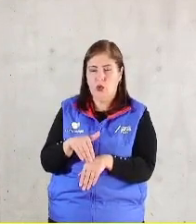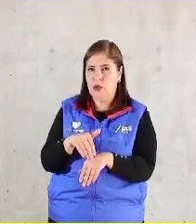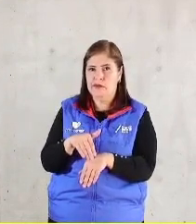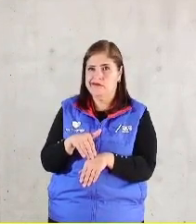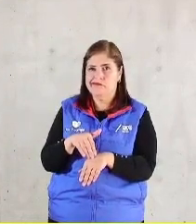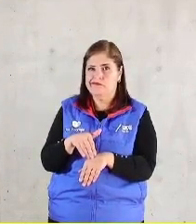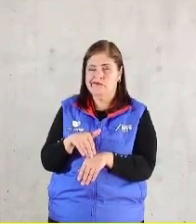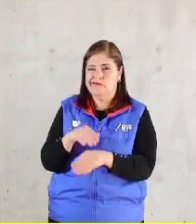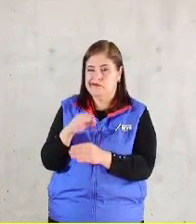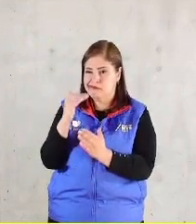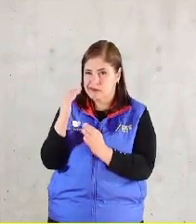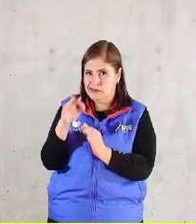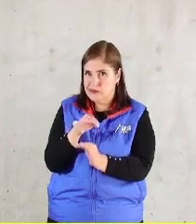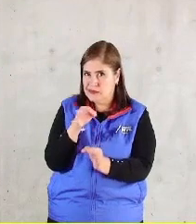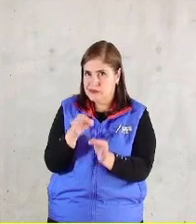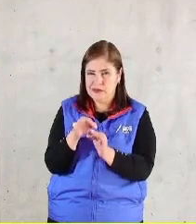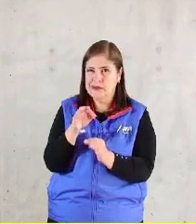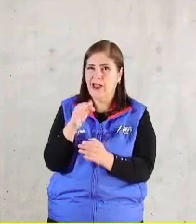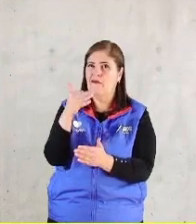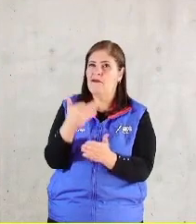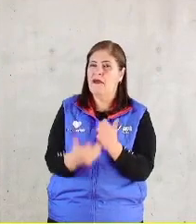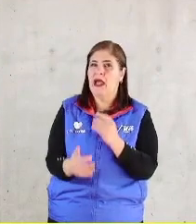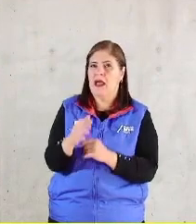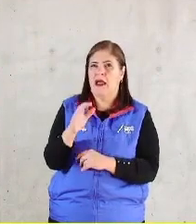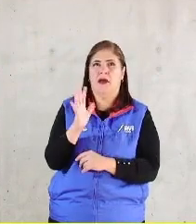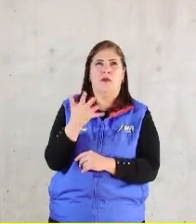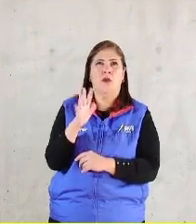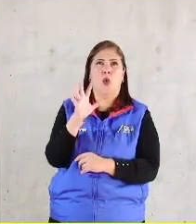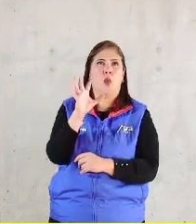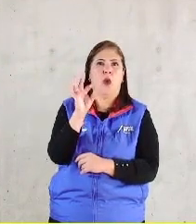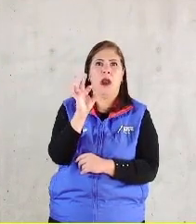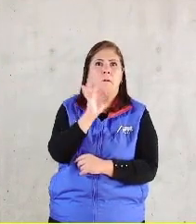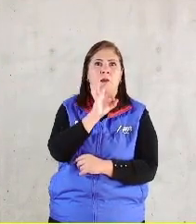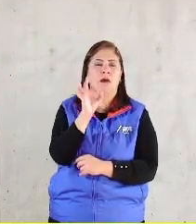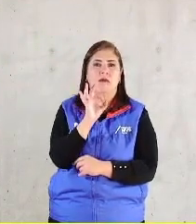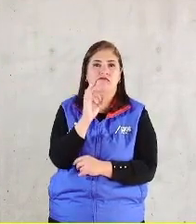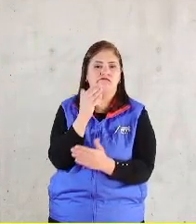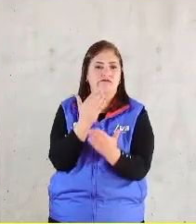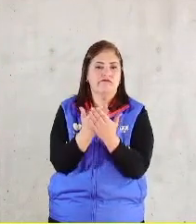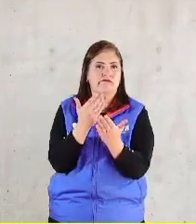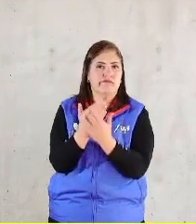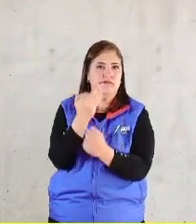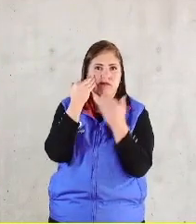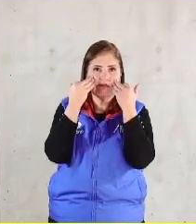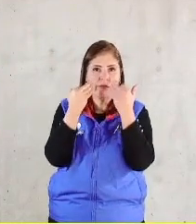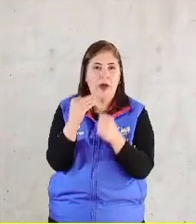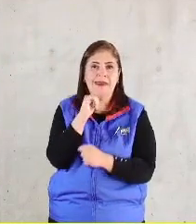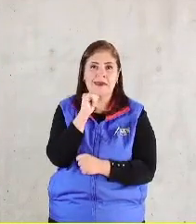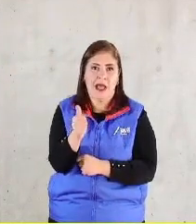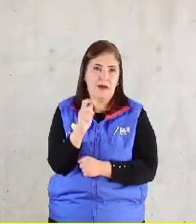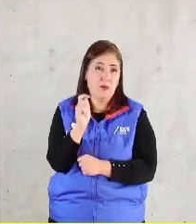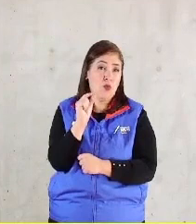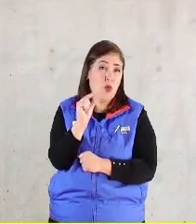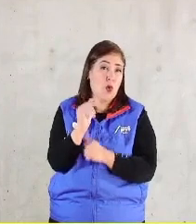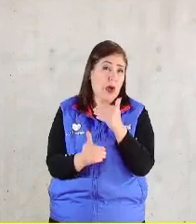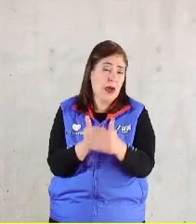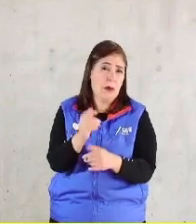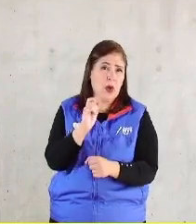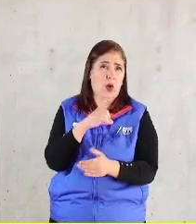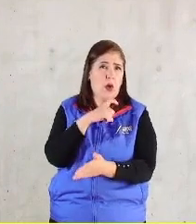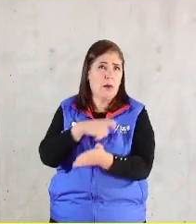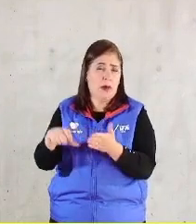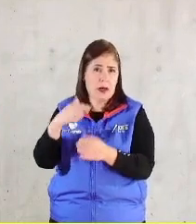casi con un 40% de no evidencias, o sea, estamos avanzando muy poco en el consumo responsable, algo que